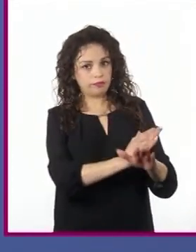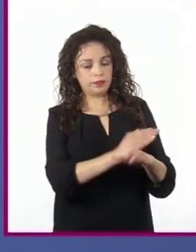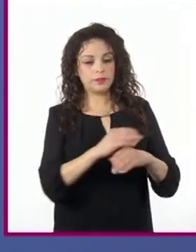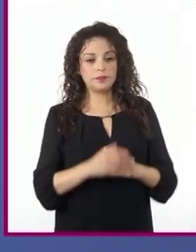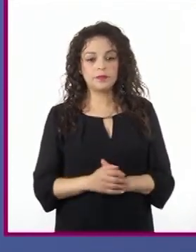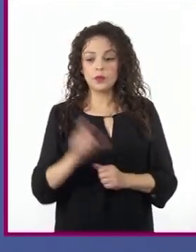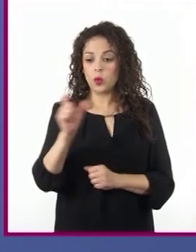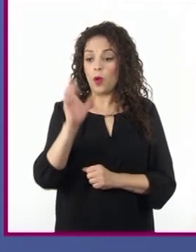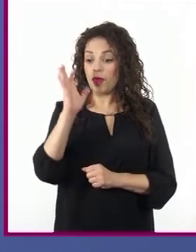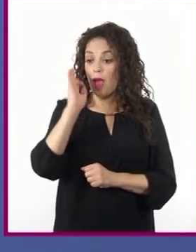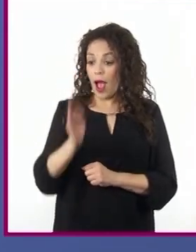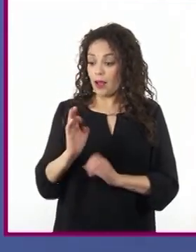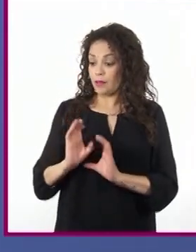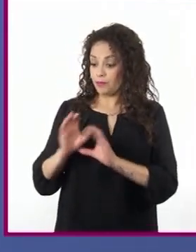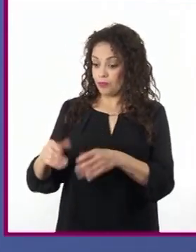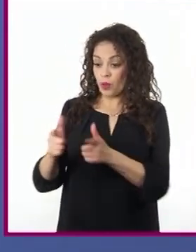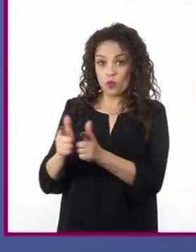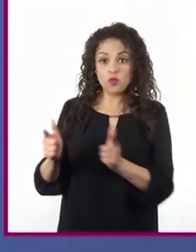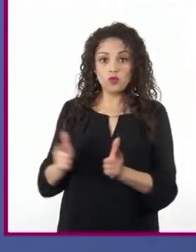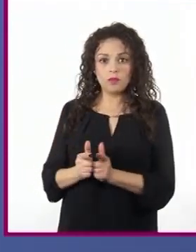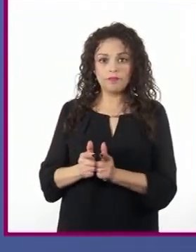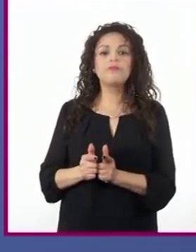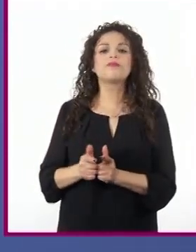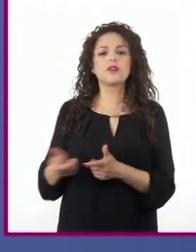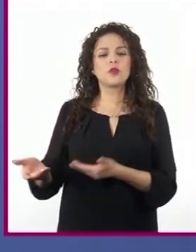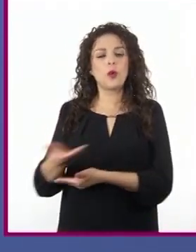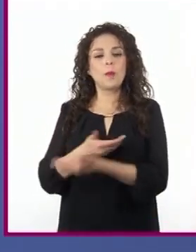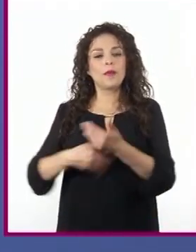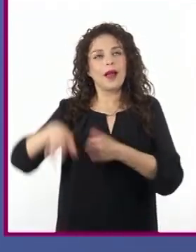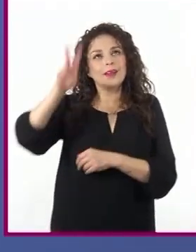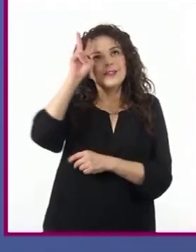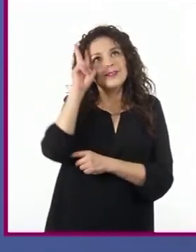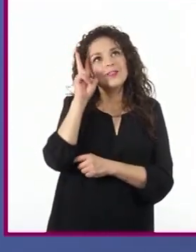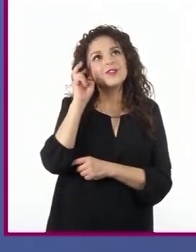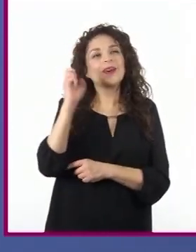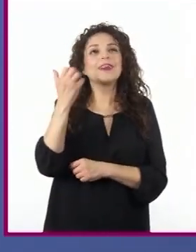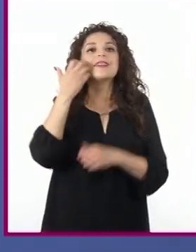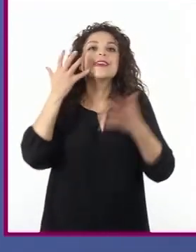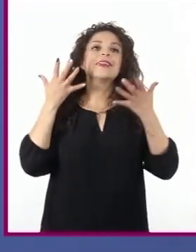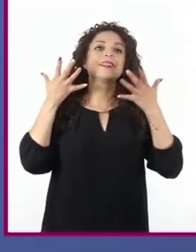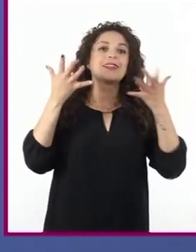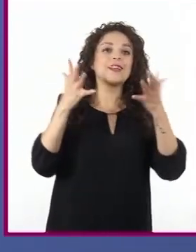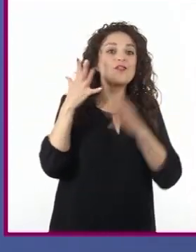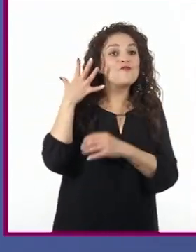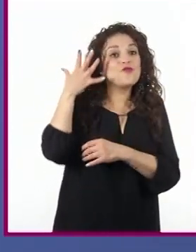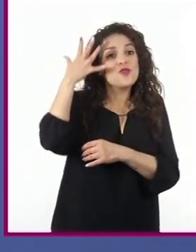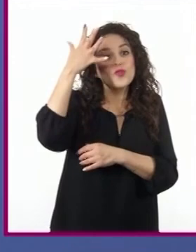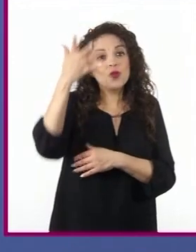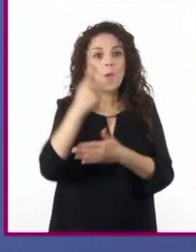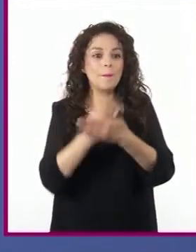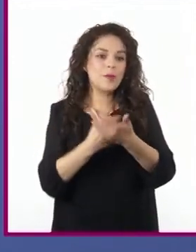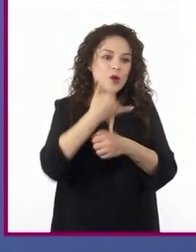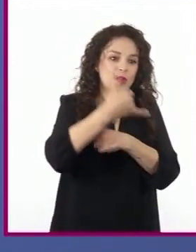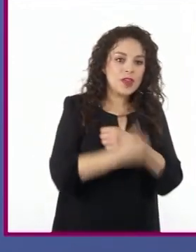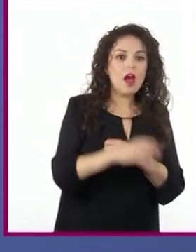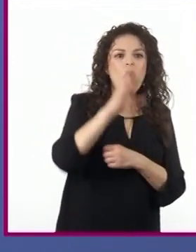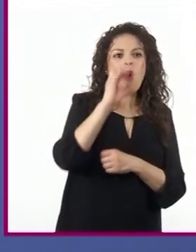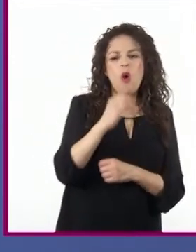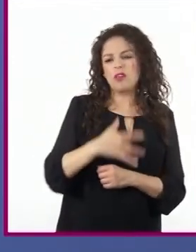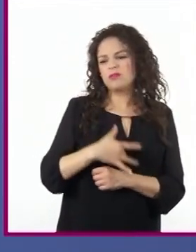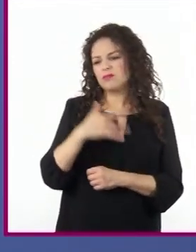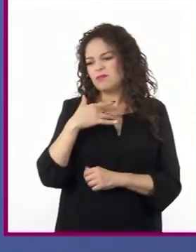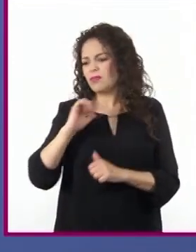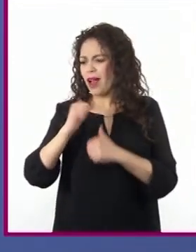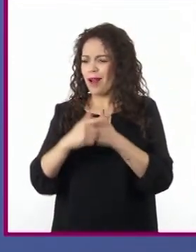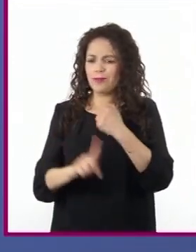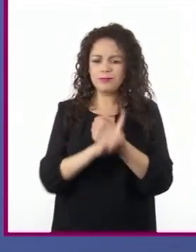grupo, compartirán sueños y aspiraciones, platicarán de sus proyectos o de sus conflictos y podrán darse